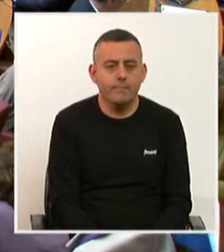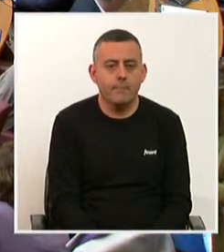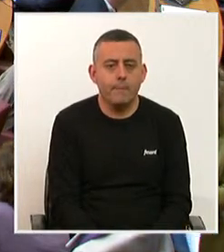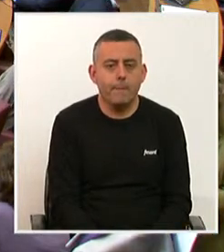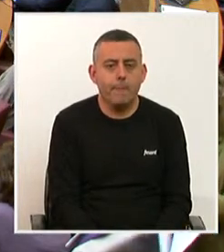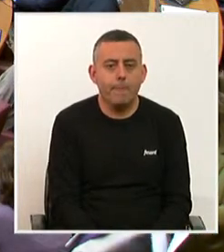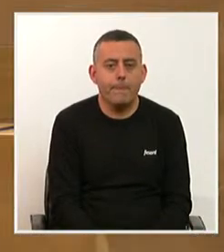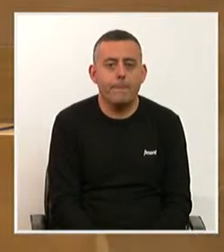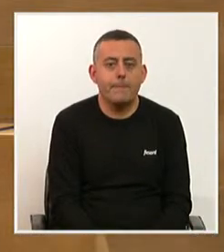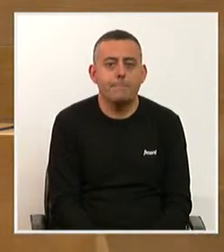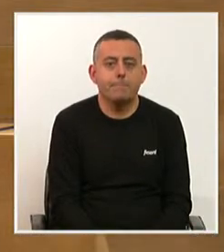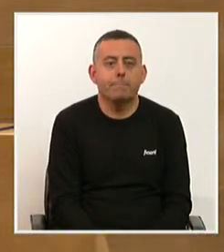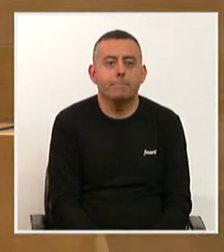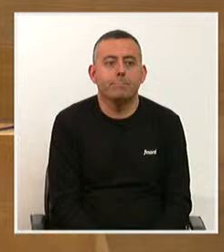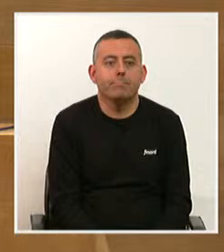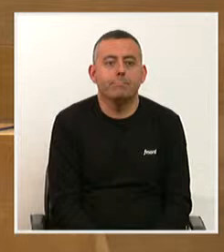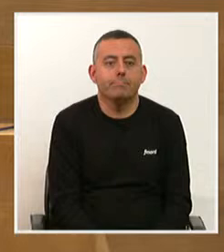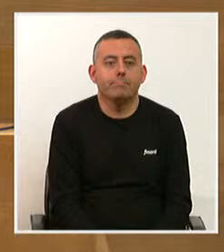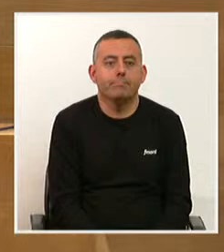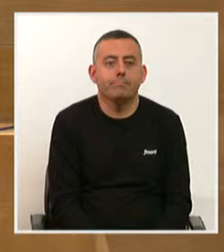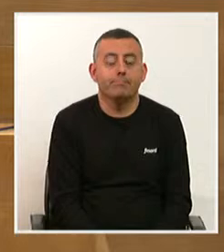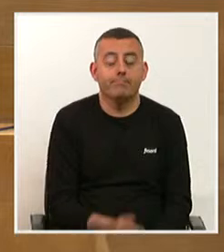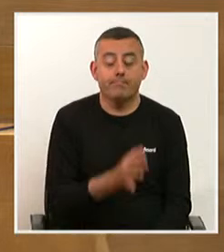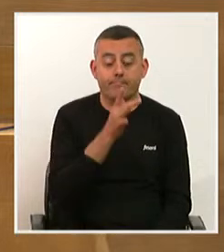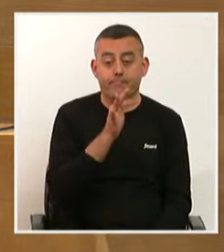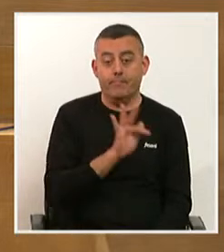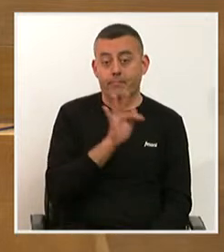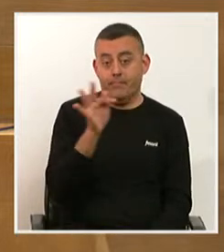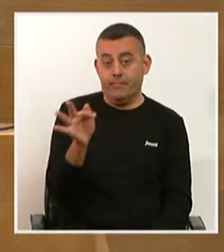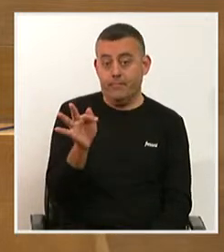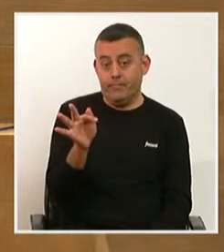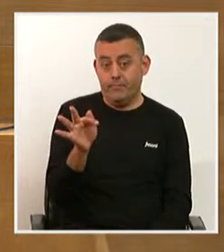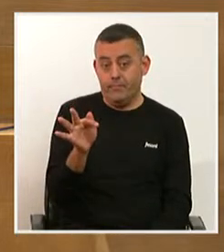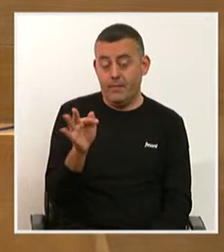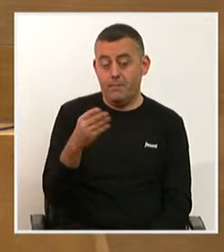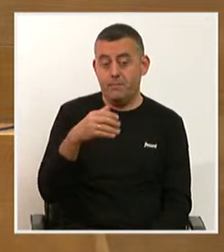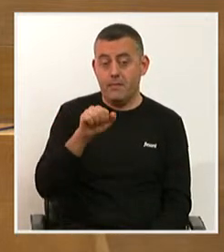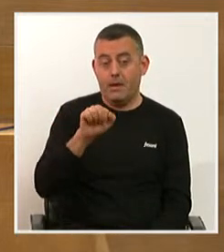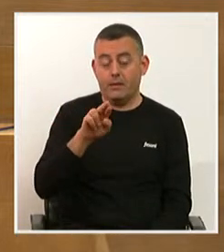gracias tiene la palabra la ilustre diputada Francisca